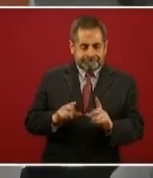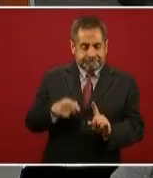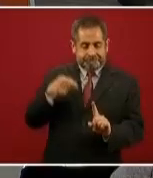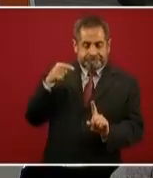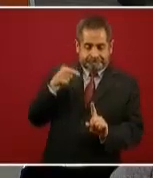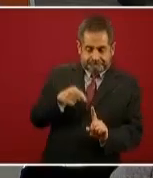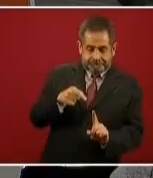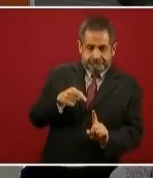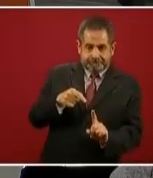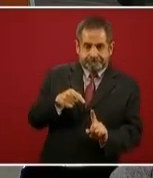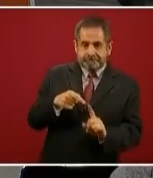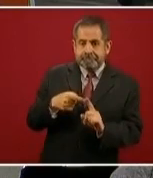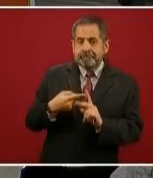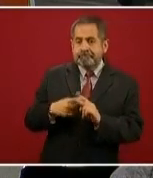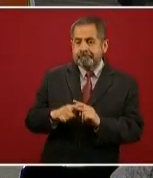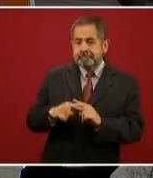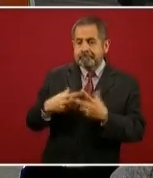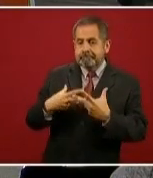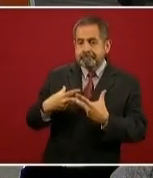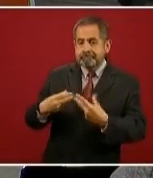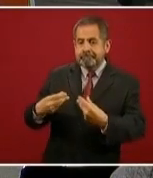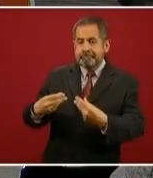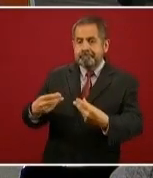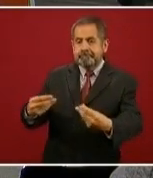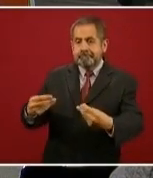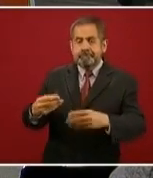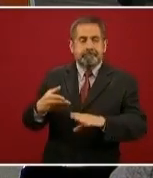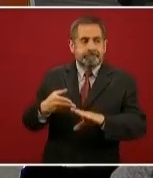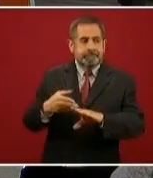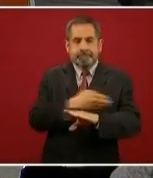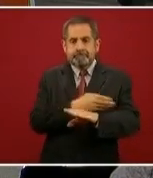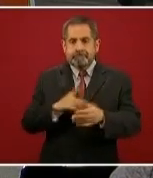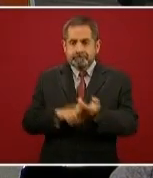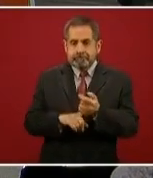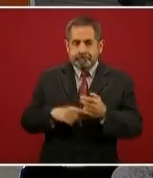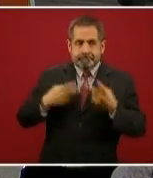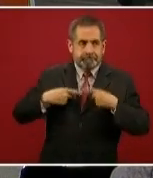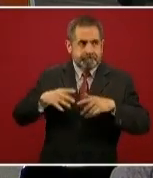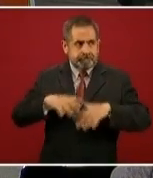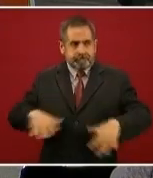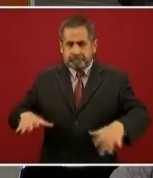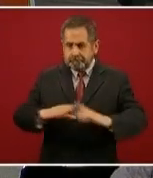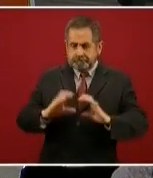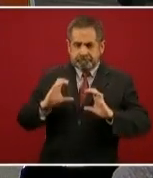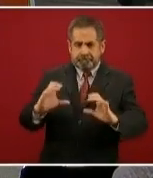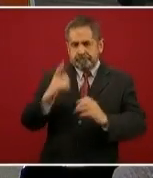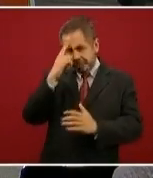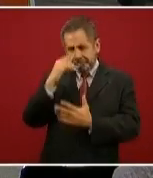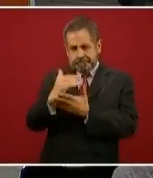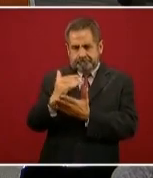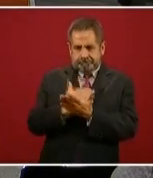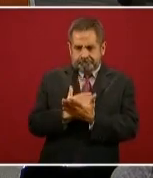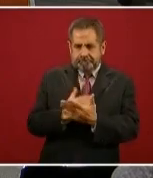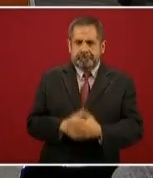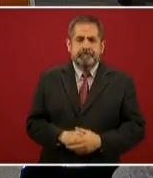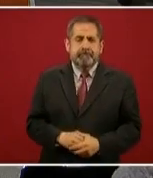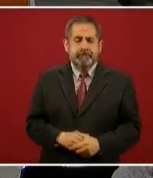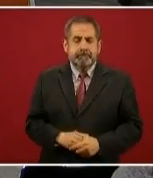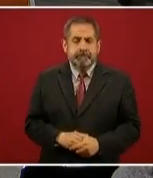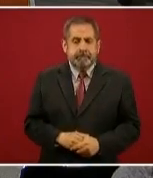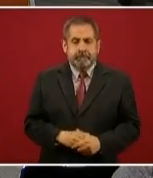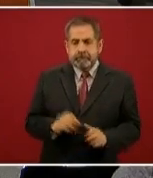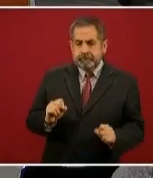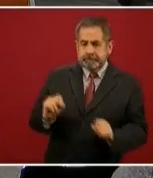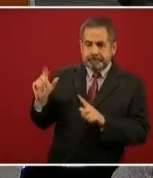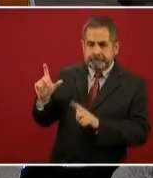casos y la necesidad de anticipar las medidas poblacionales de mitigación. Ahora, en la